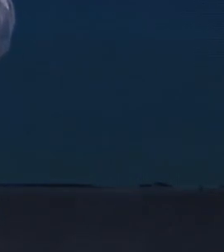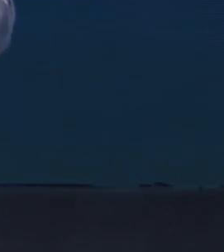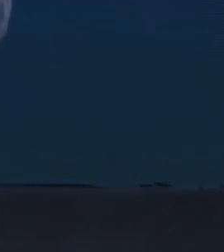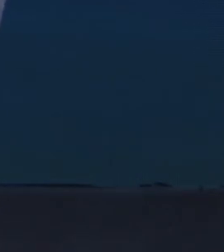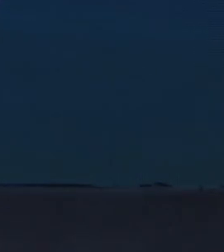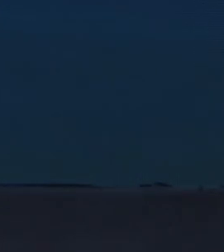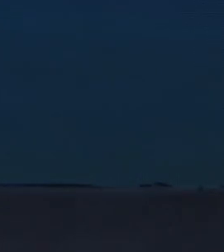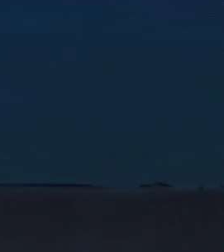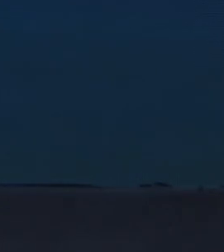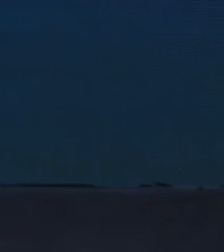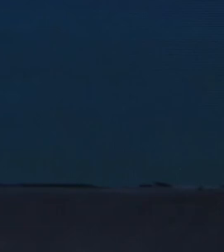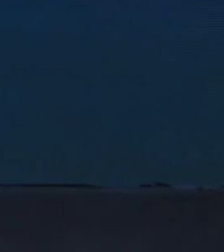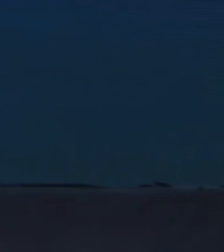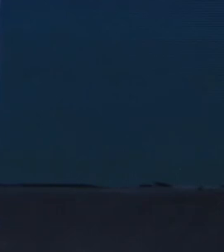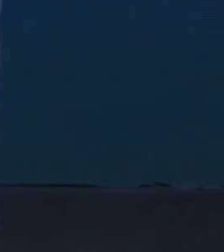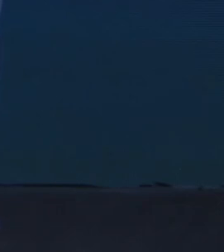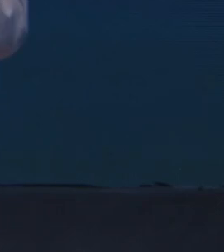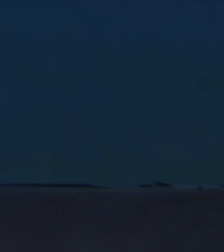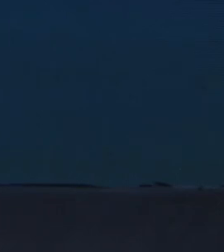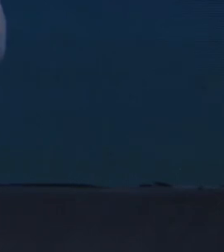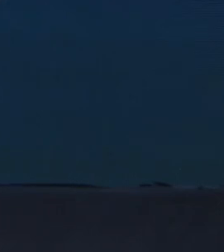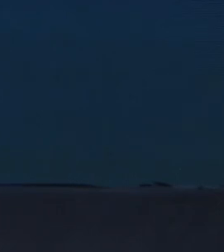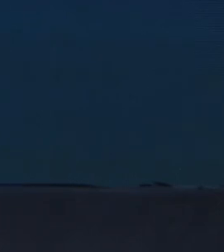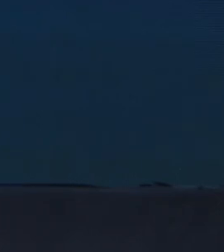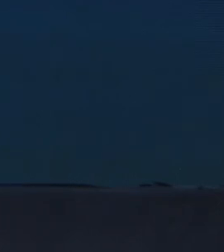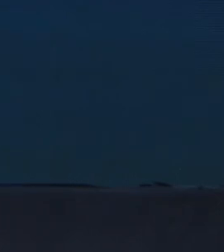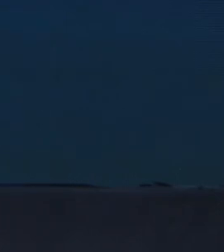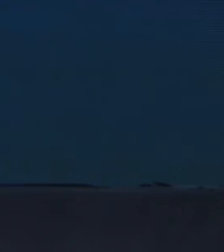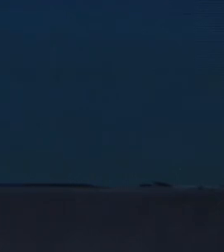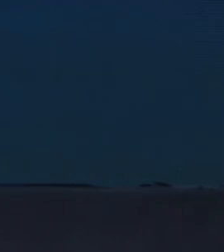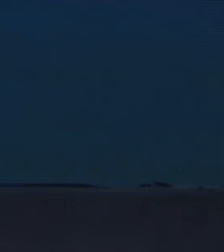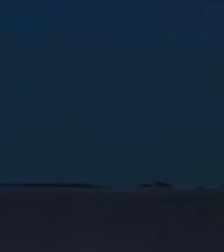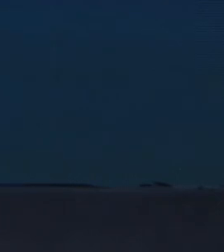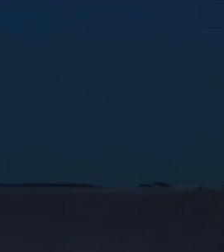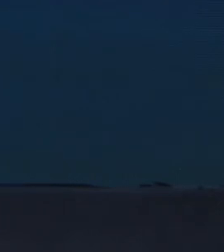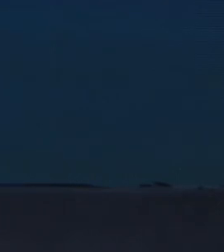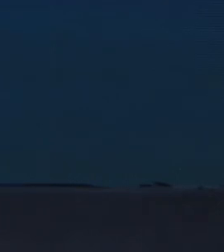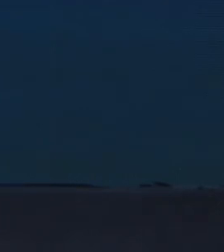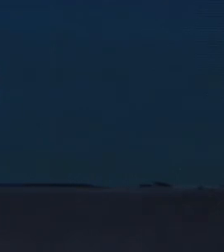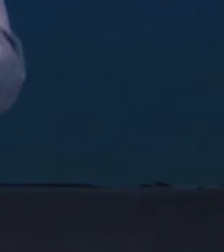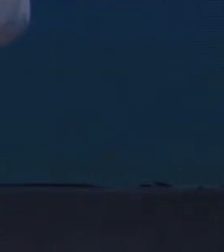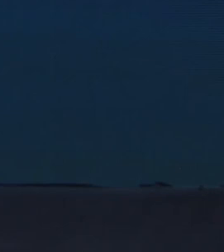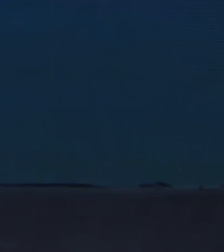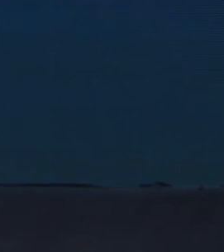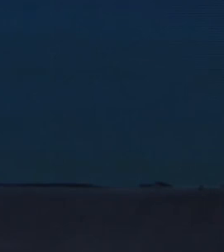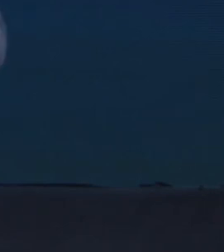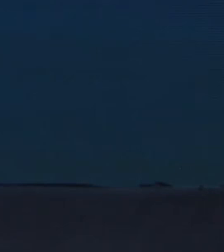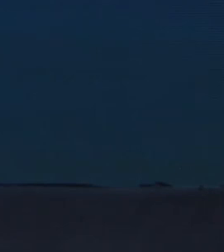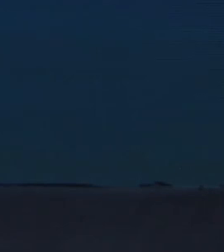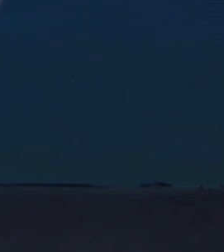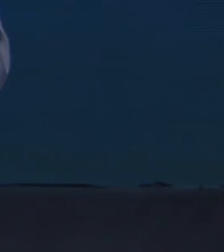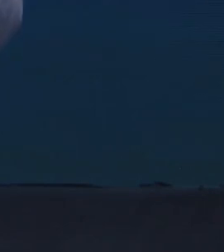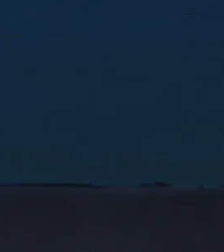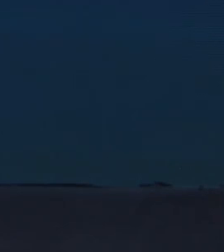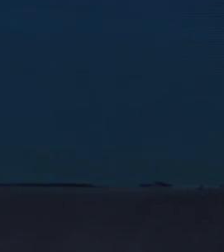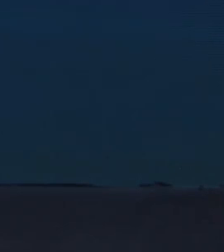avanzamos ni un paso sin ese apoyo. Todas las conquistas que se consiguen en las instituciones dependen de